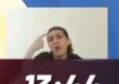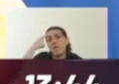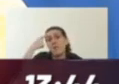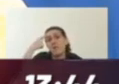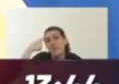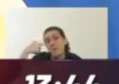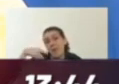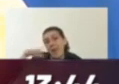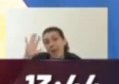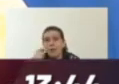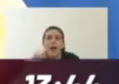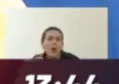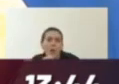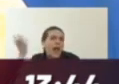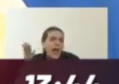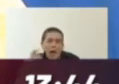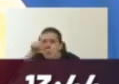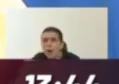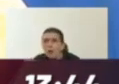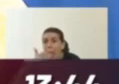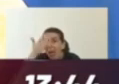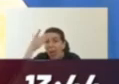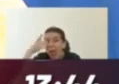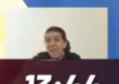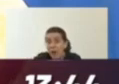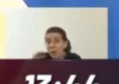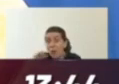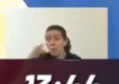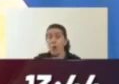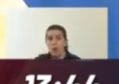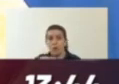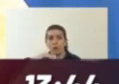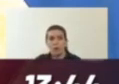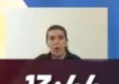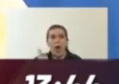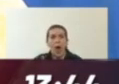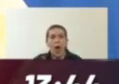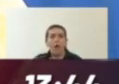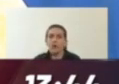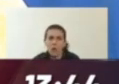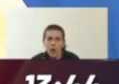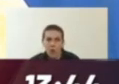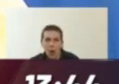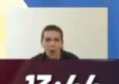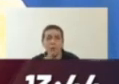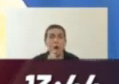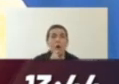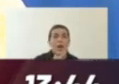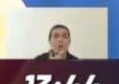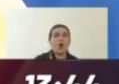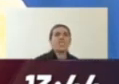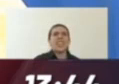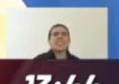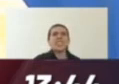cualquiera que se enferme padece. El asintomático tiene que padecer días